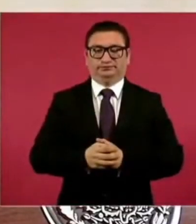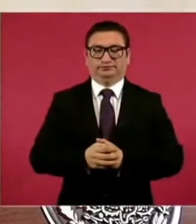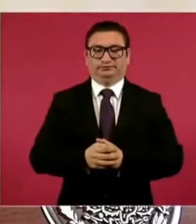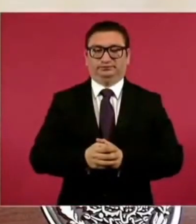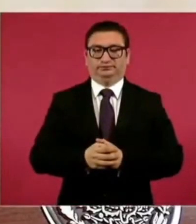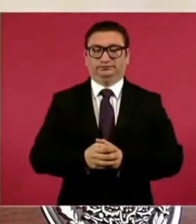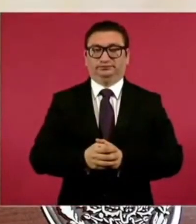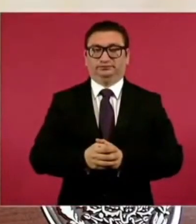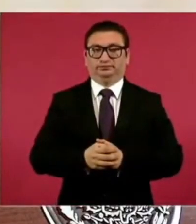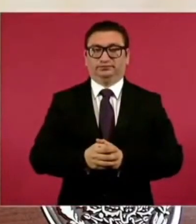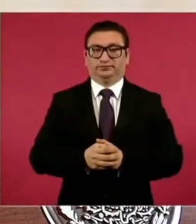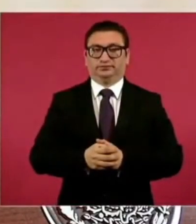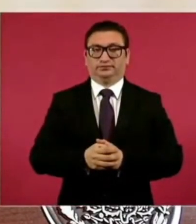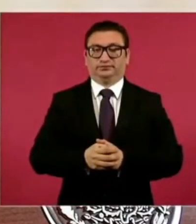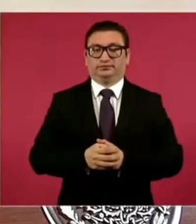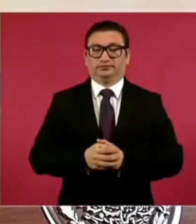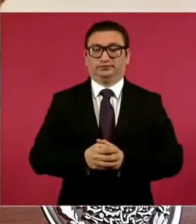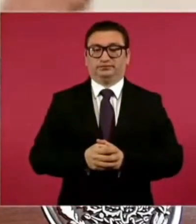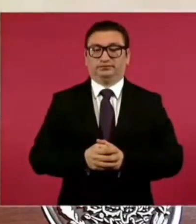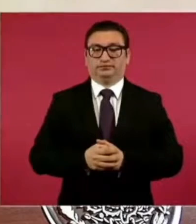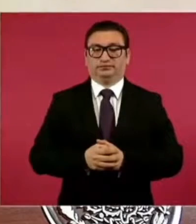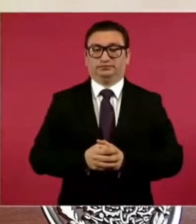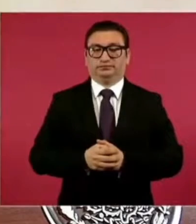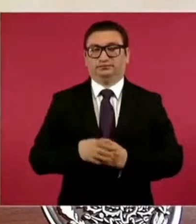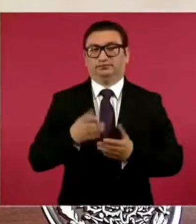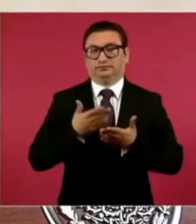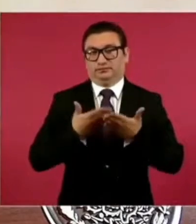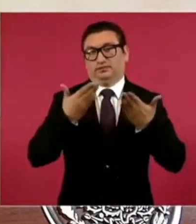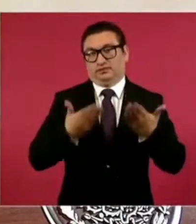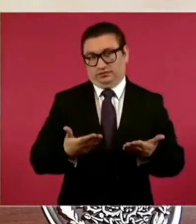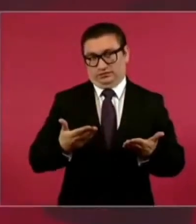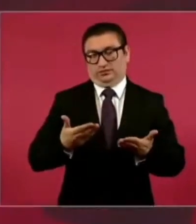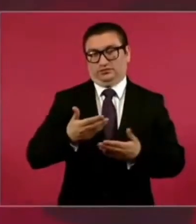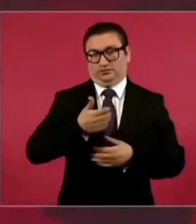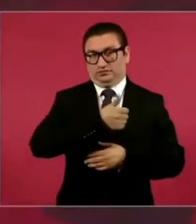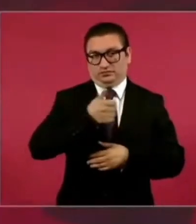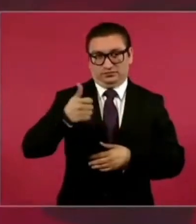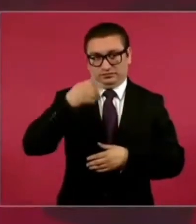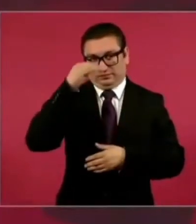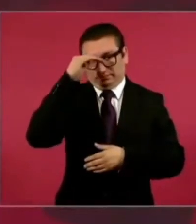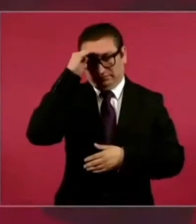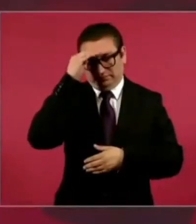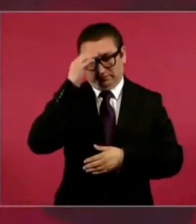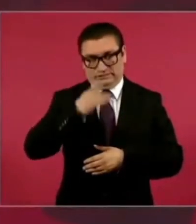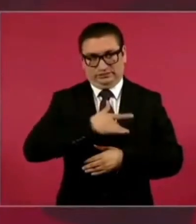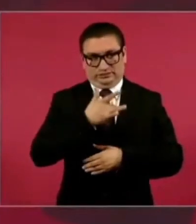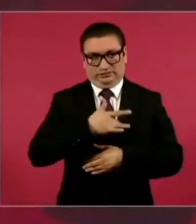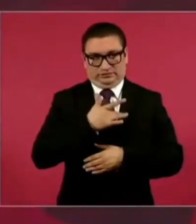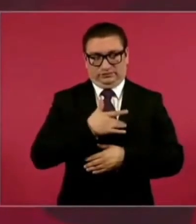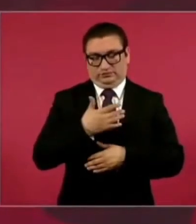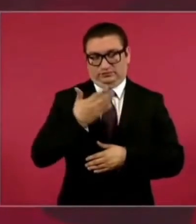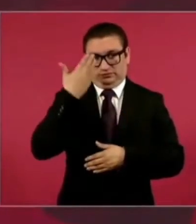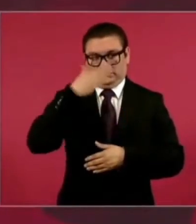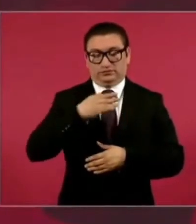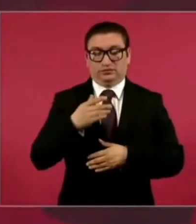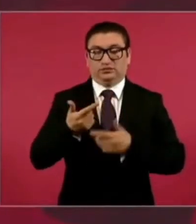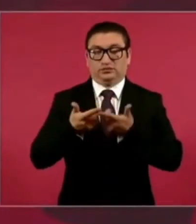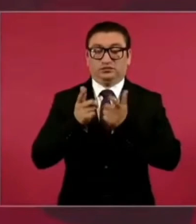la lectura, hay que pensar bien, que es importante el Congreso.